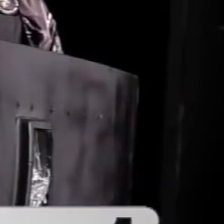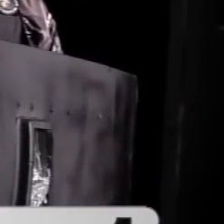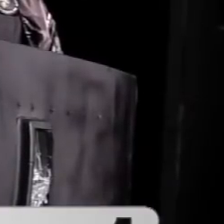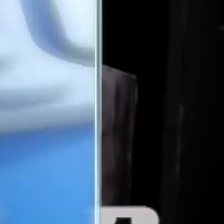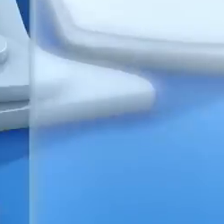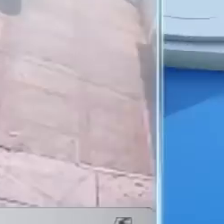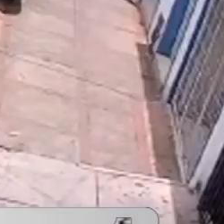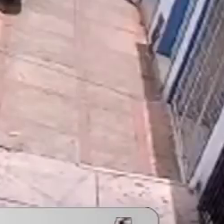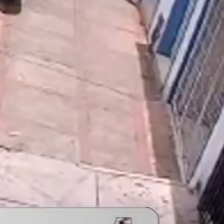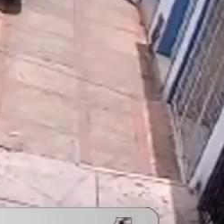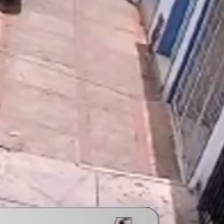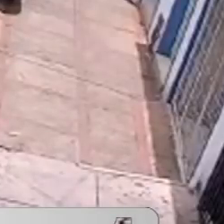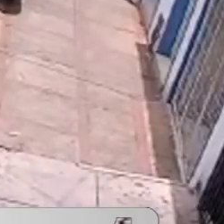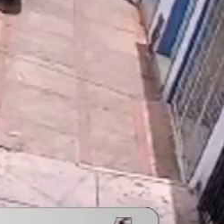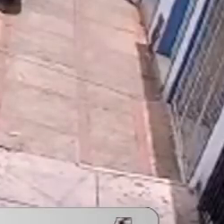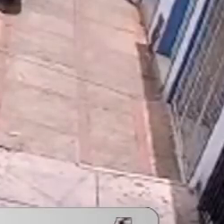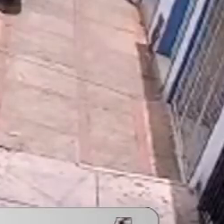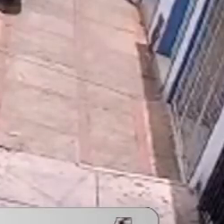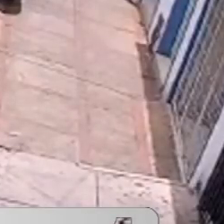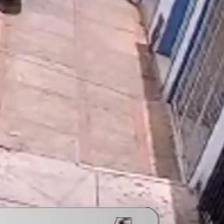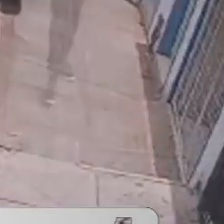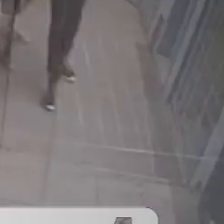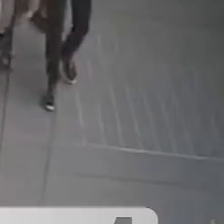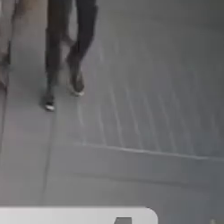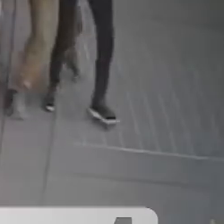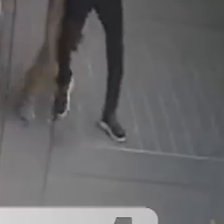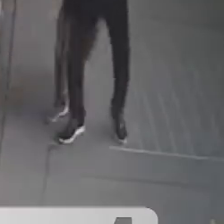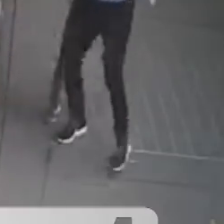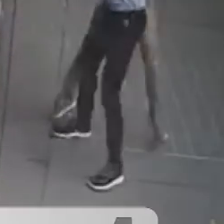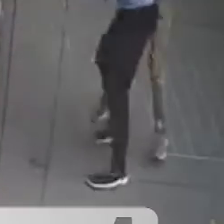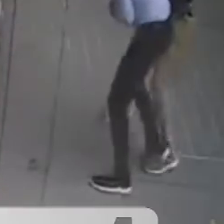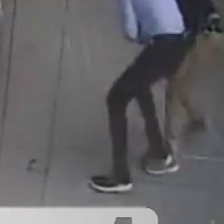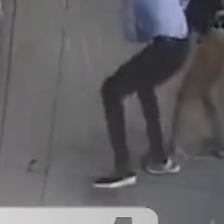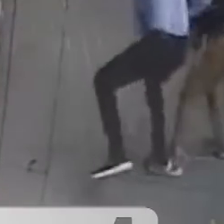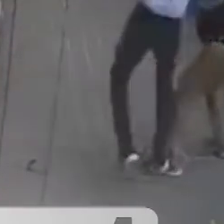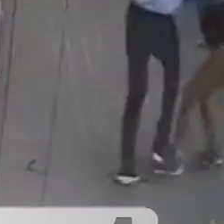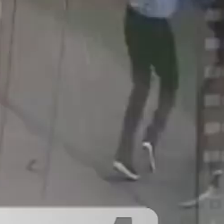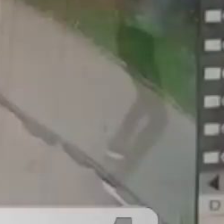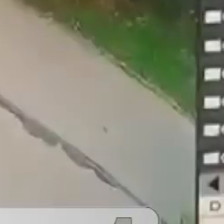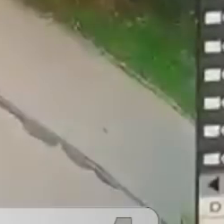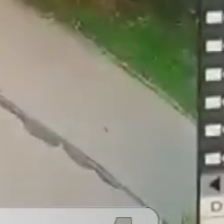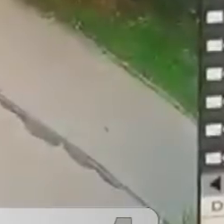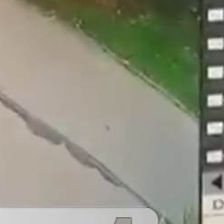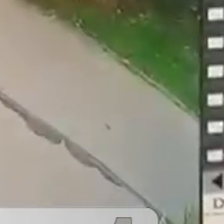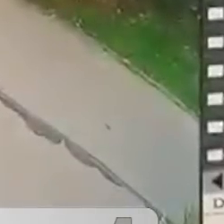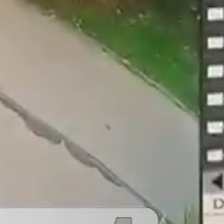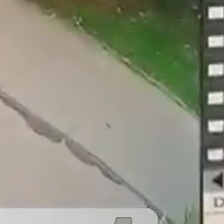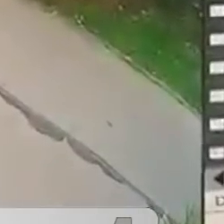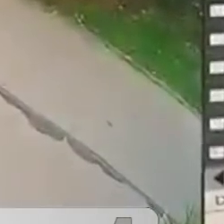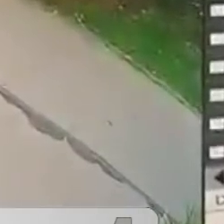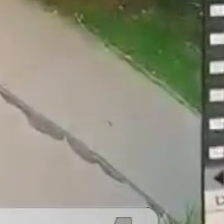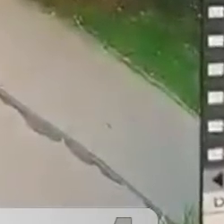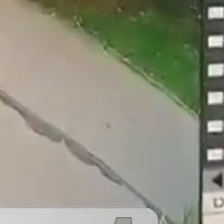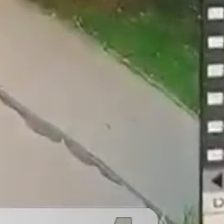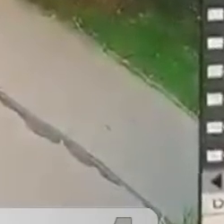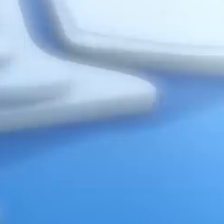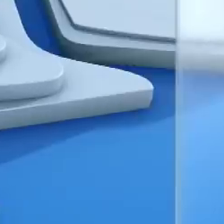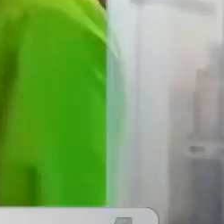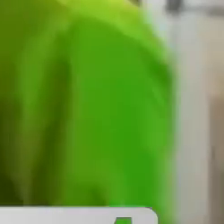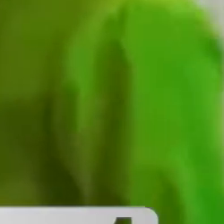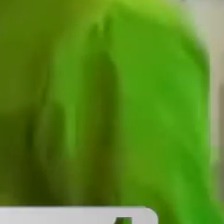de Justicia. Inseguridad en el país. Casi 200.000 denuncias por hurto y robo. Aumentan en